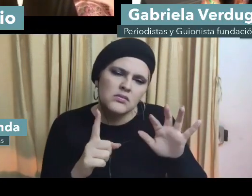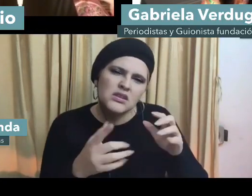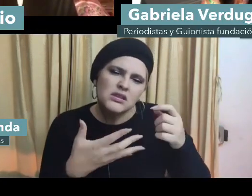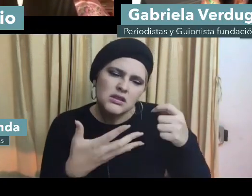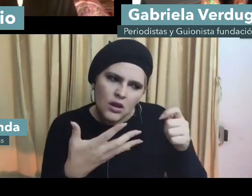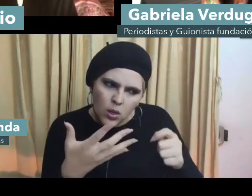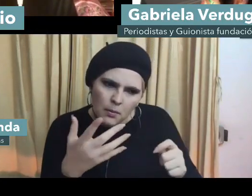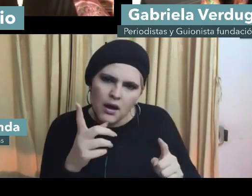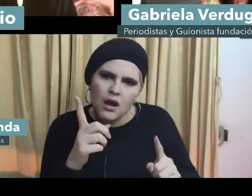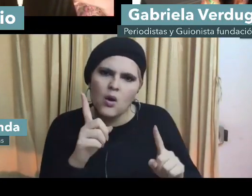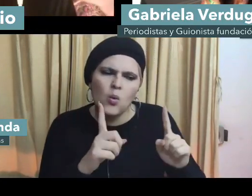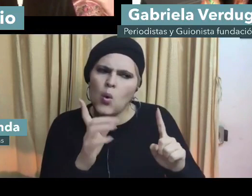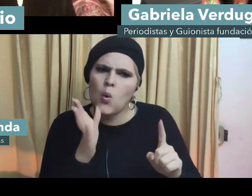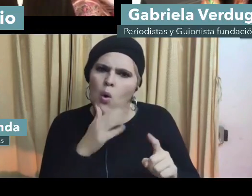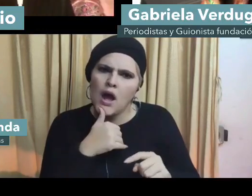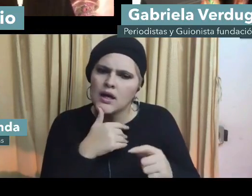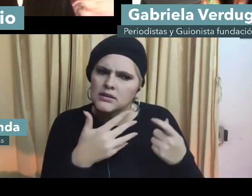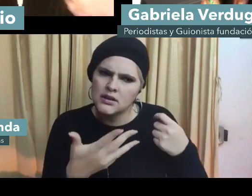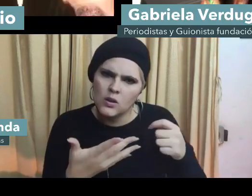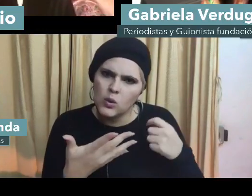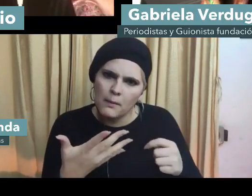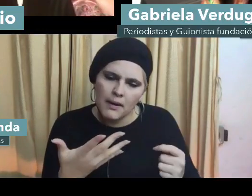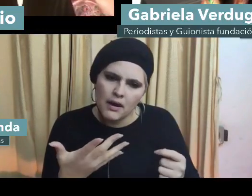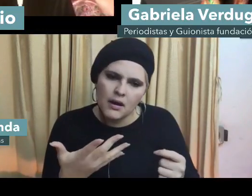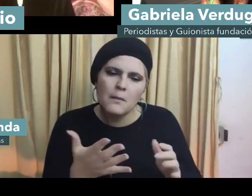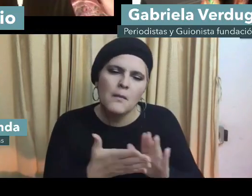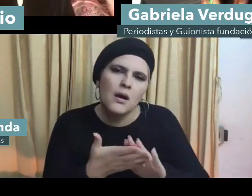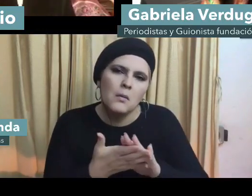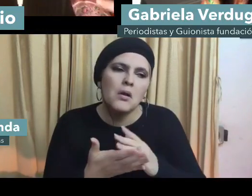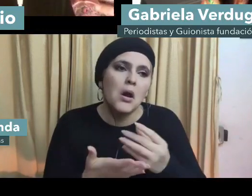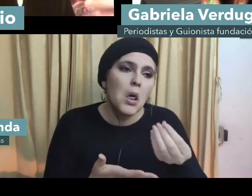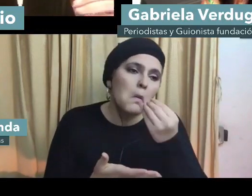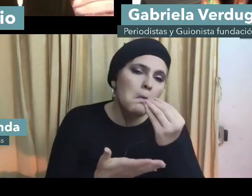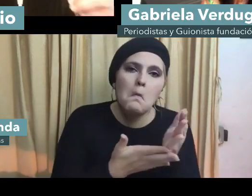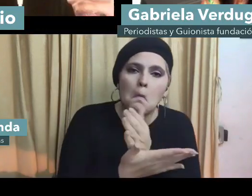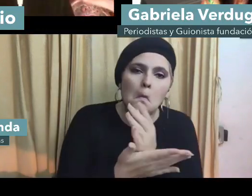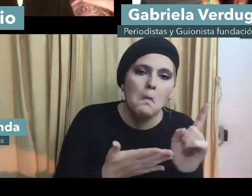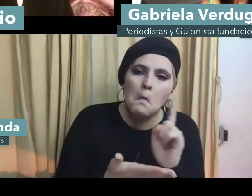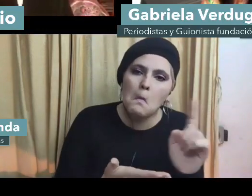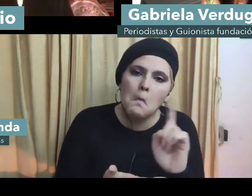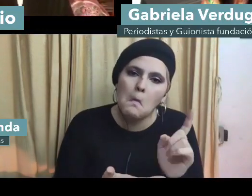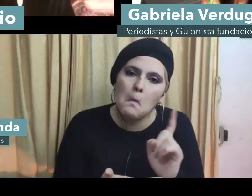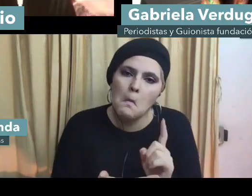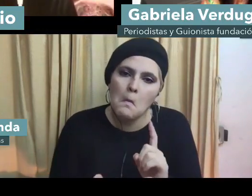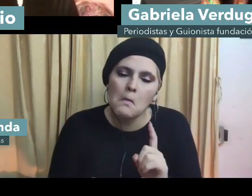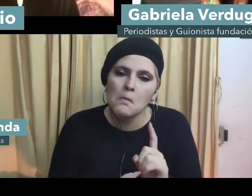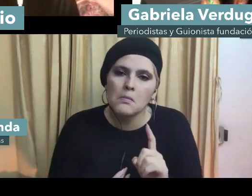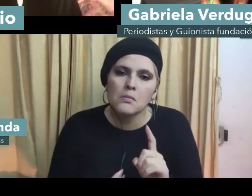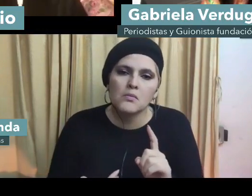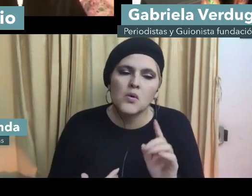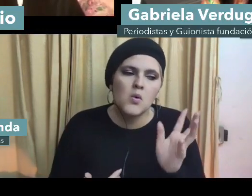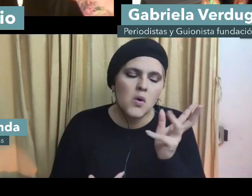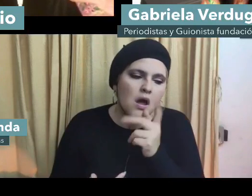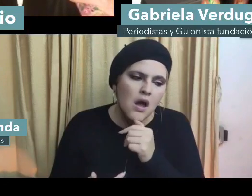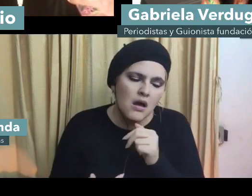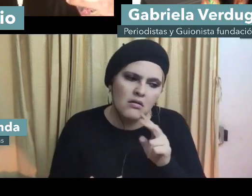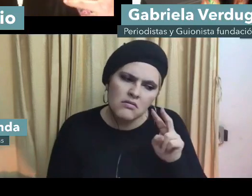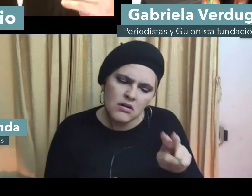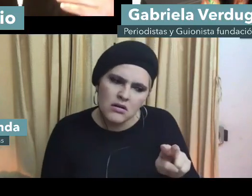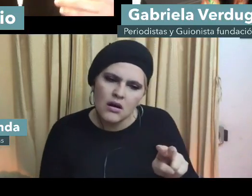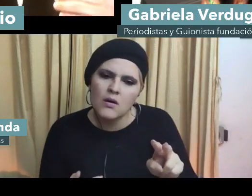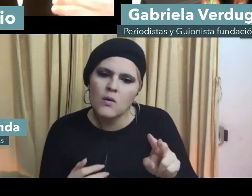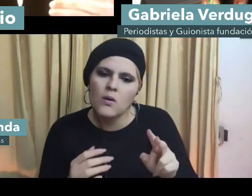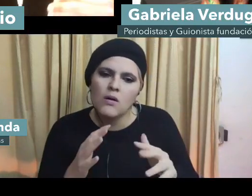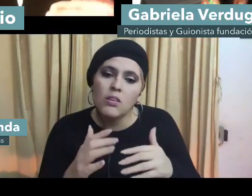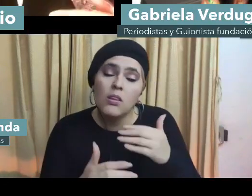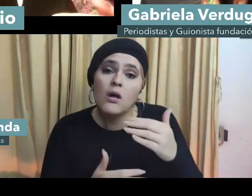y, por ejemplo, no tengan selectividad de las comidas, no tengan estereotipias, y eso aparece en el